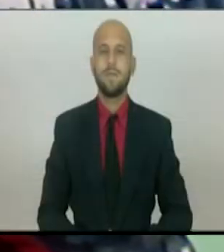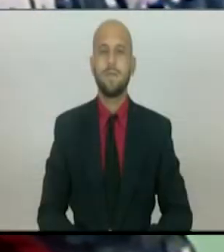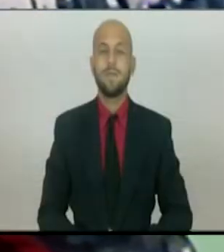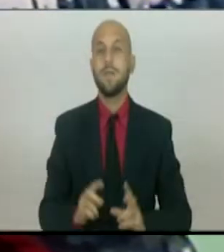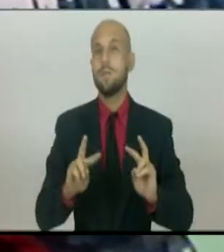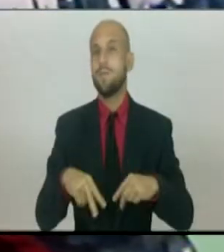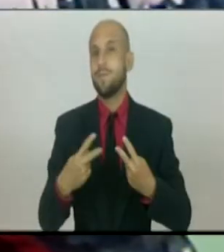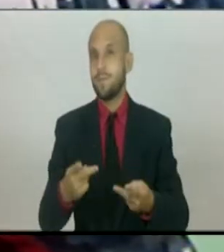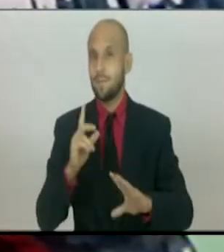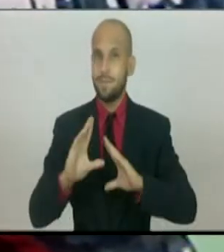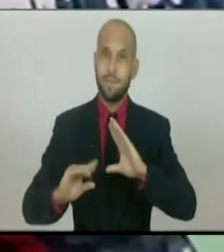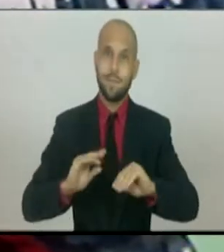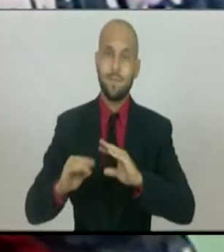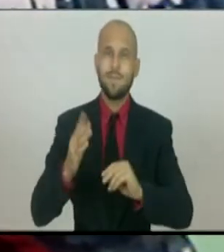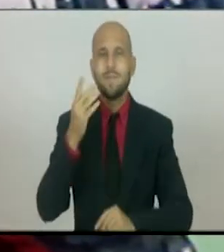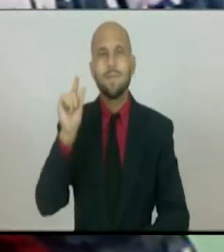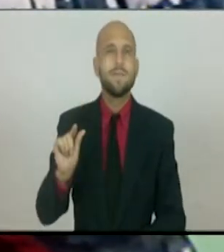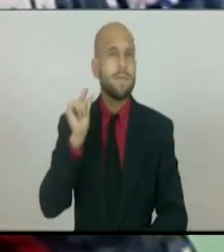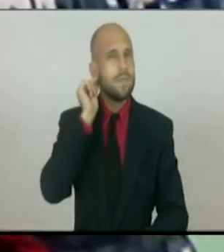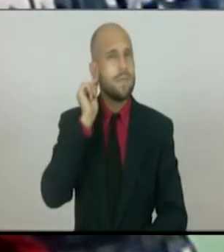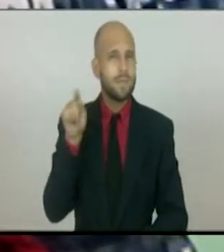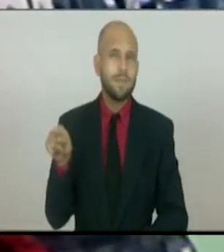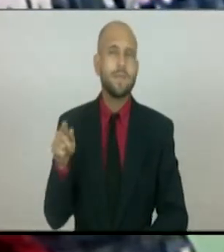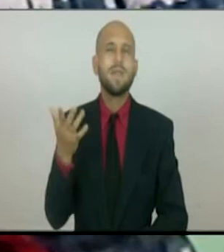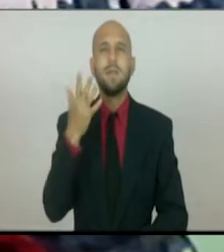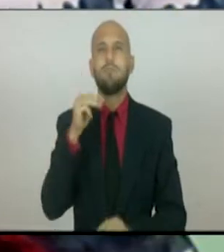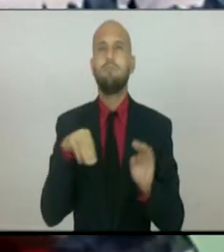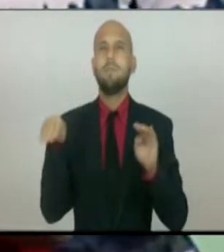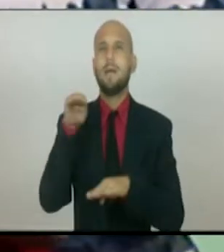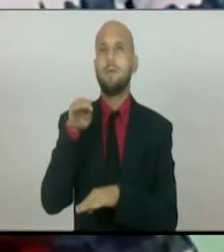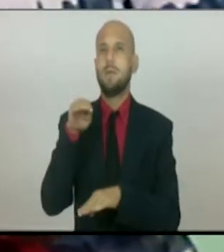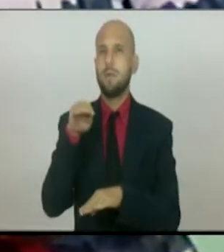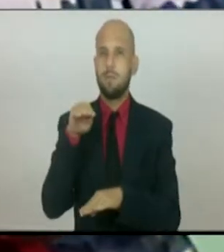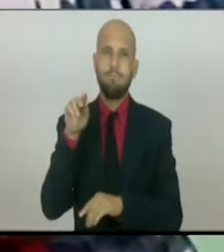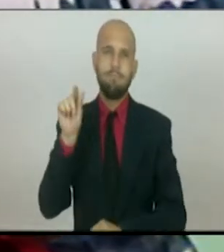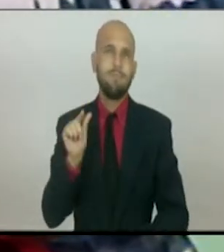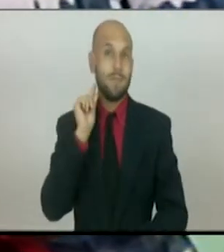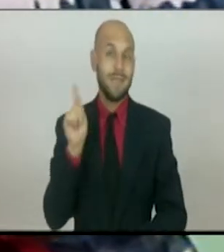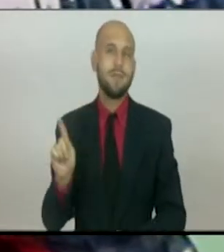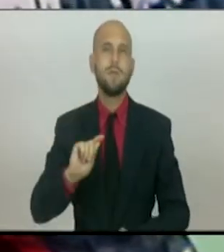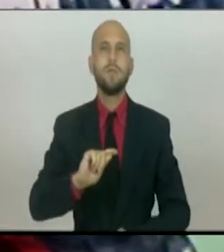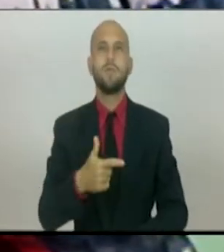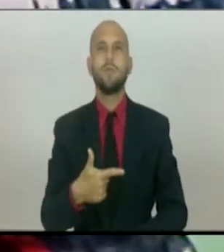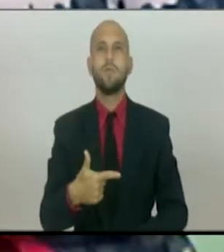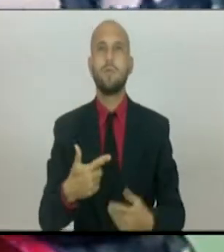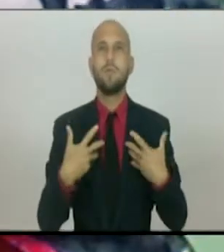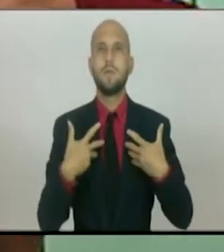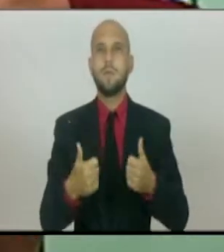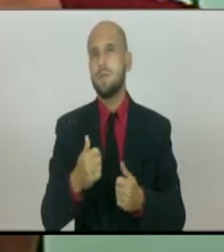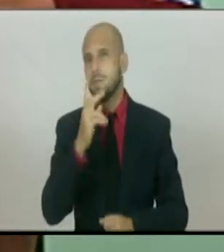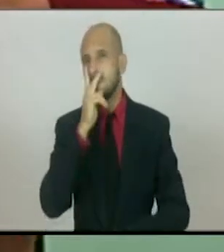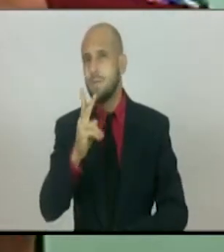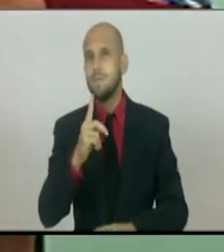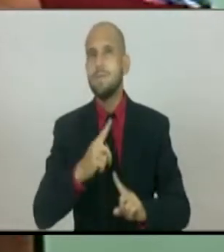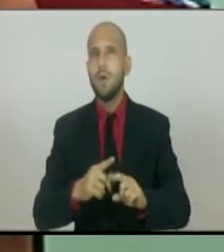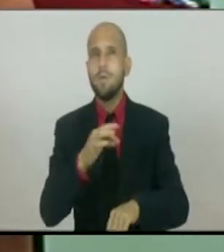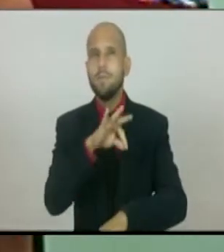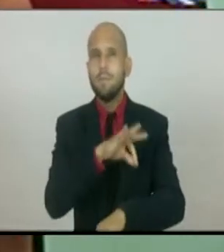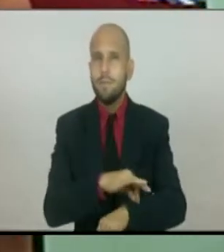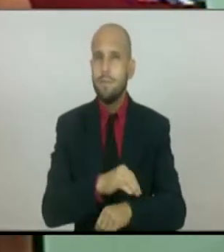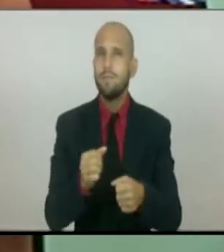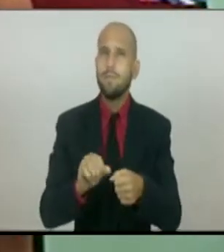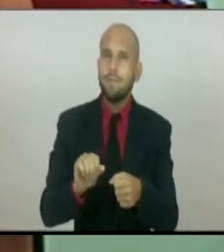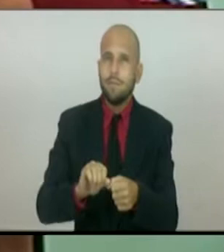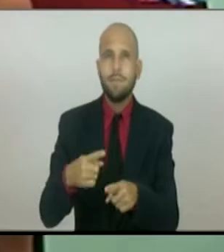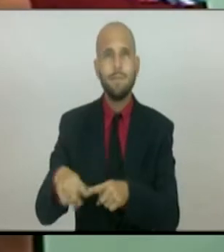Retomo el diálogo con la invitada del programa, la máster Yasnaya Prada, subdirectora provincial de vectores. Yasnaya, vamos a